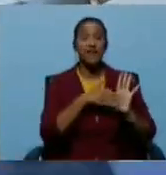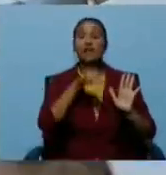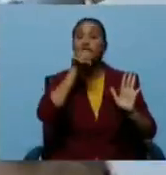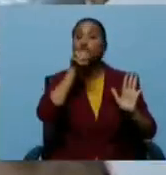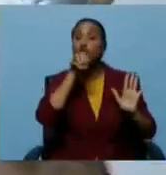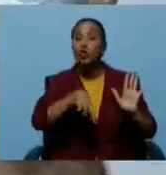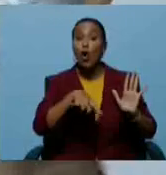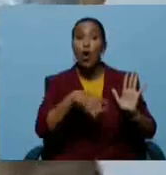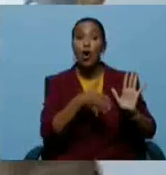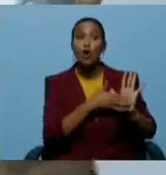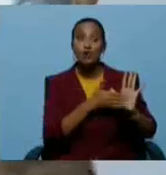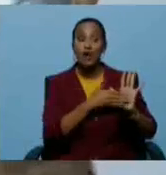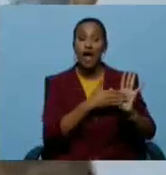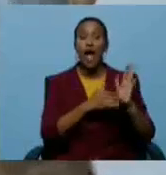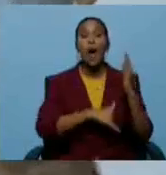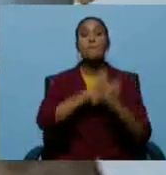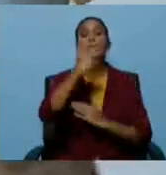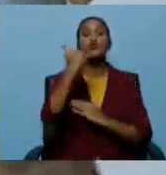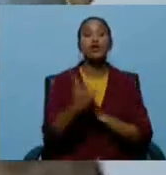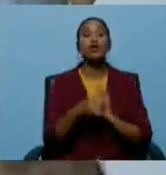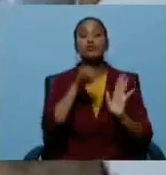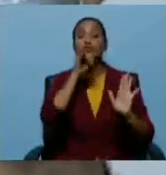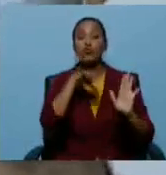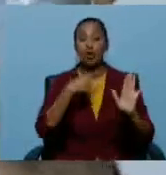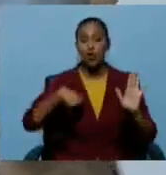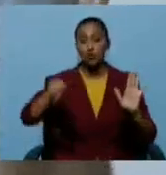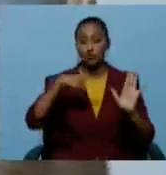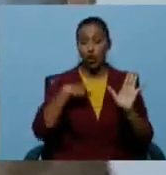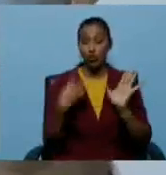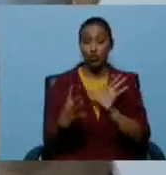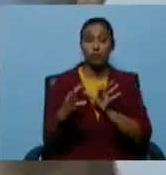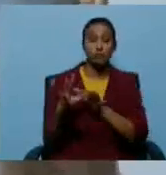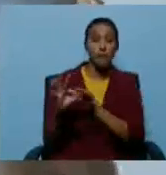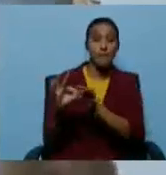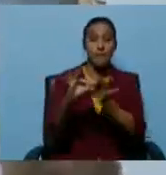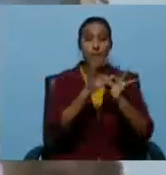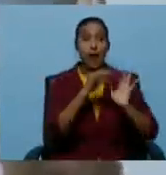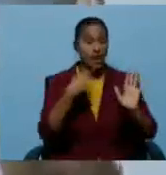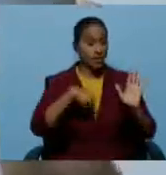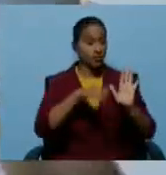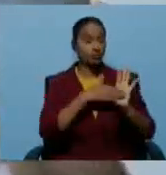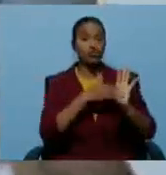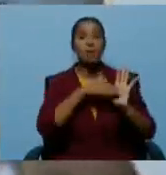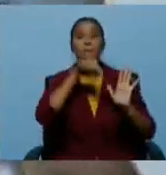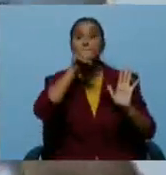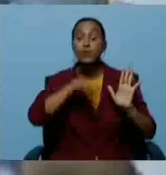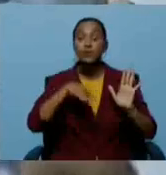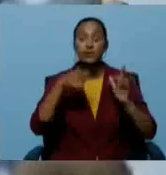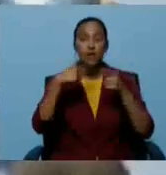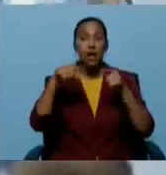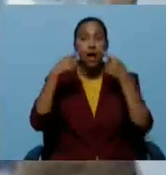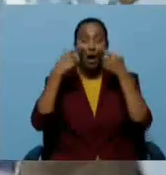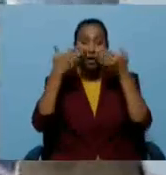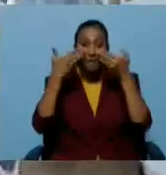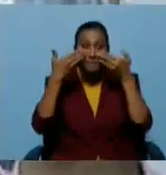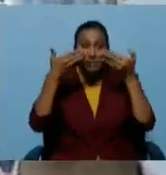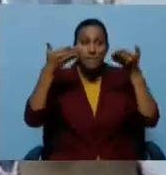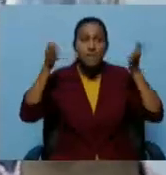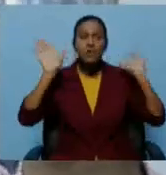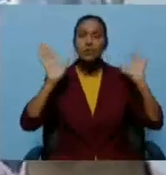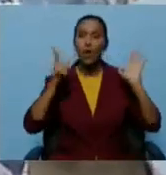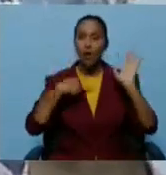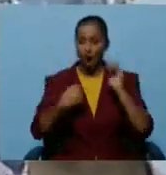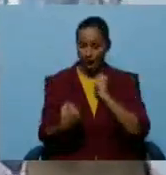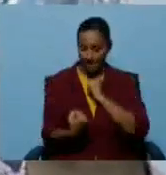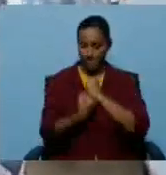de nuestro proyecto histórico que nos une, que nos despertó, que nos impulsa. ¿Tú conociste